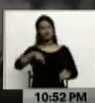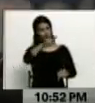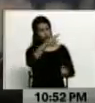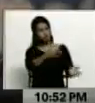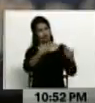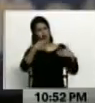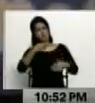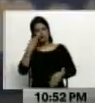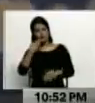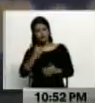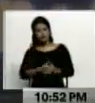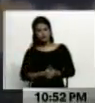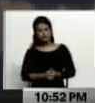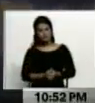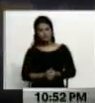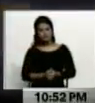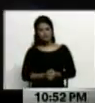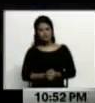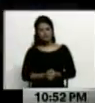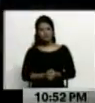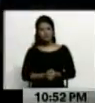nos la jugamos con la